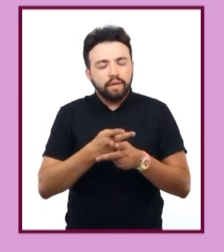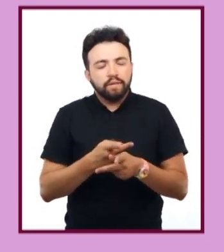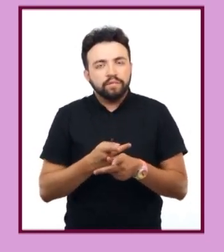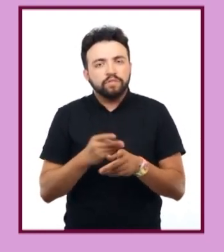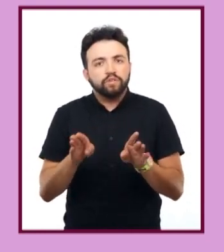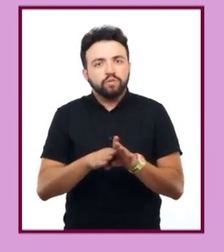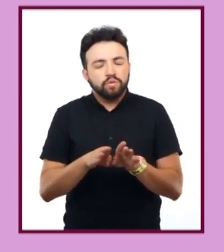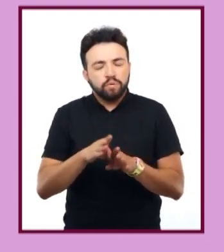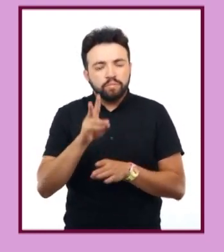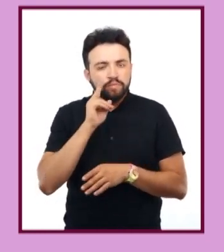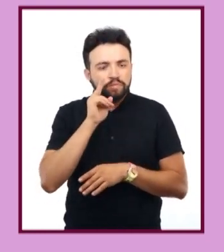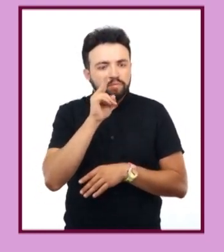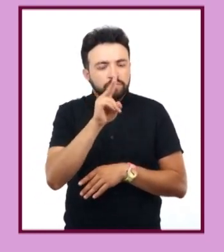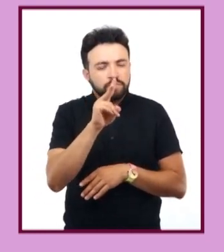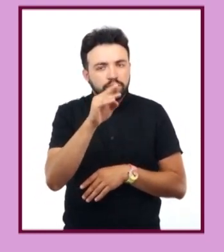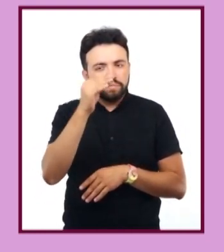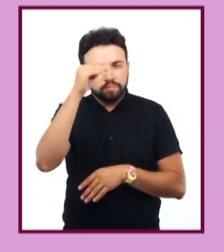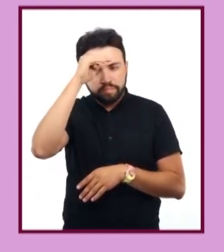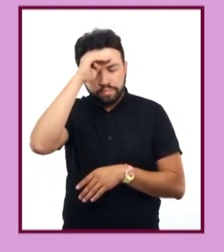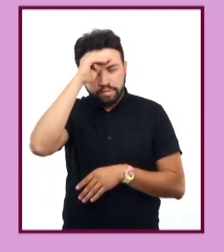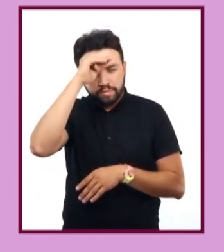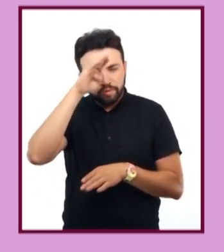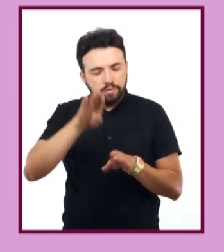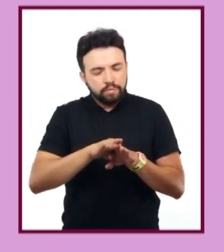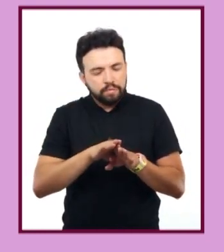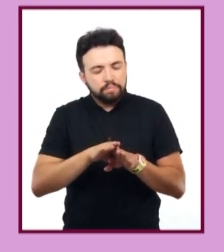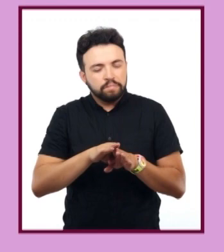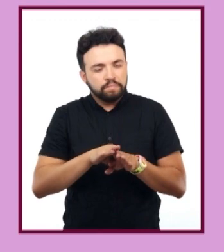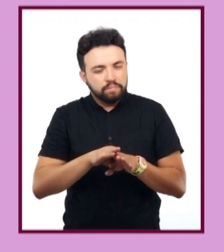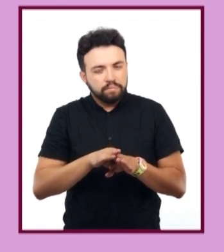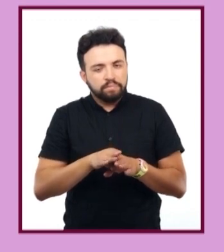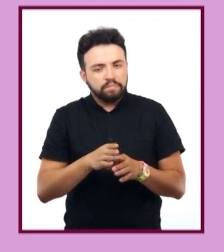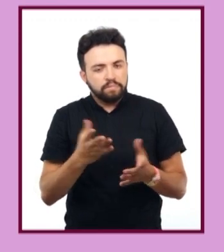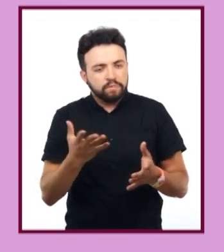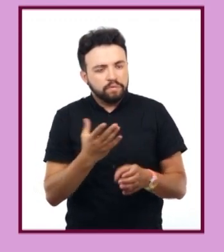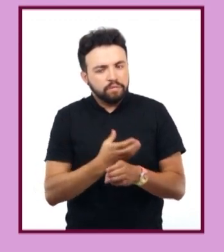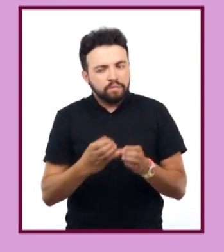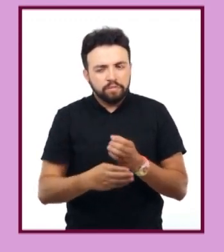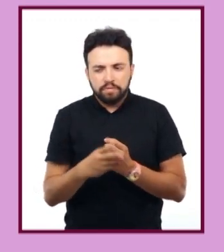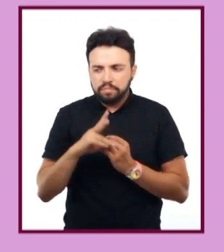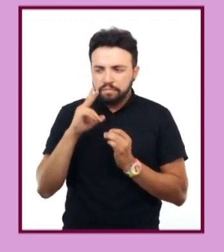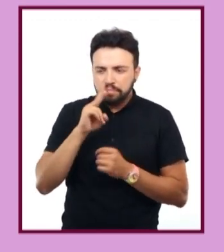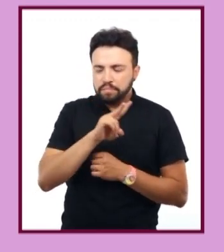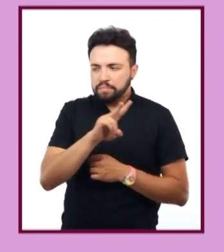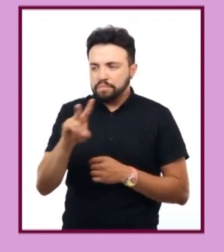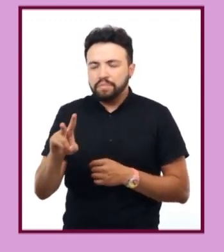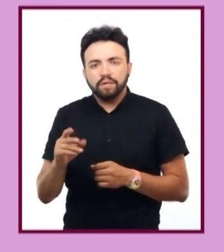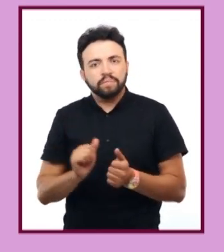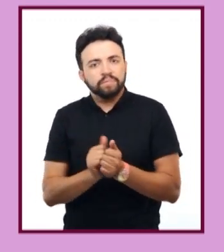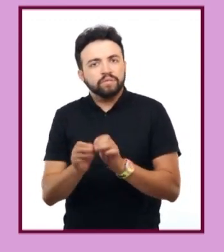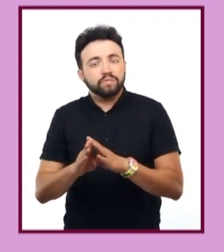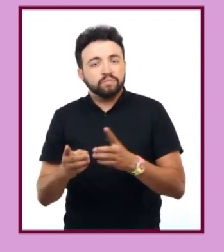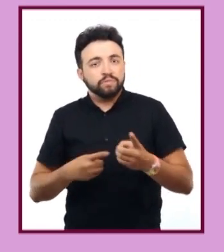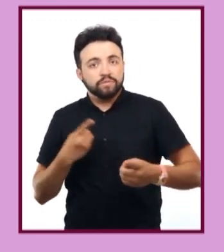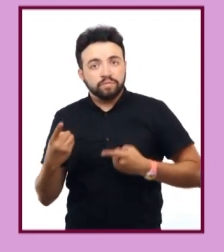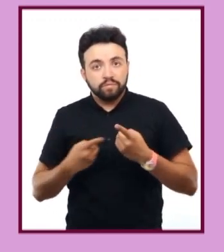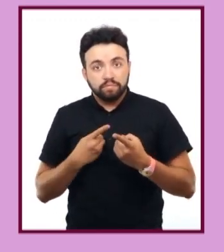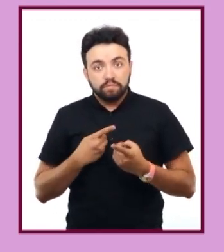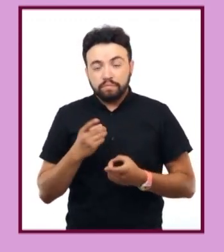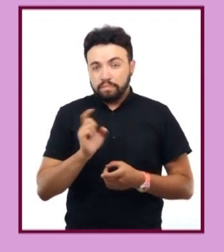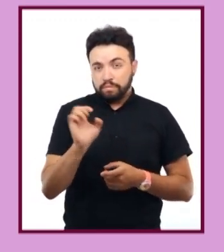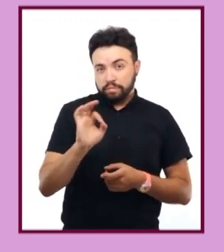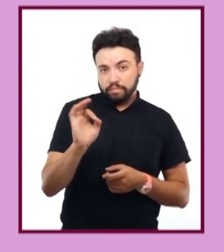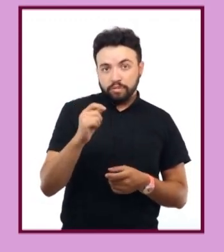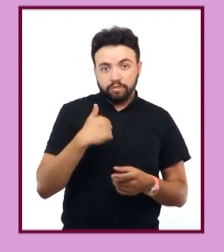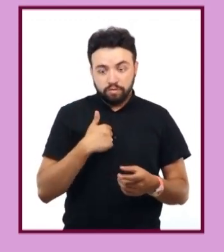a la contemplación, ser conscientes de cada momento y con ello a disfrutarlo. Si somos pacientes,